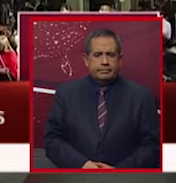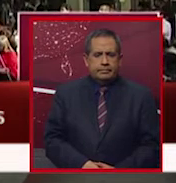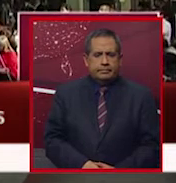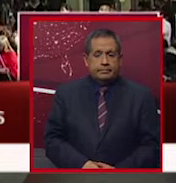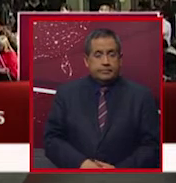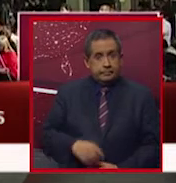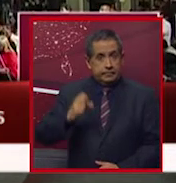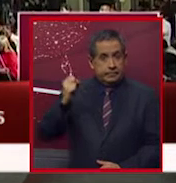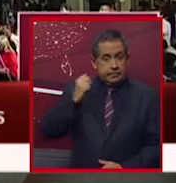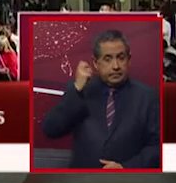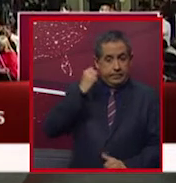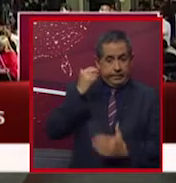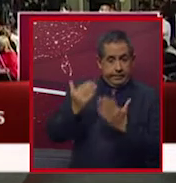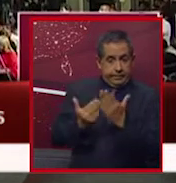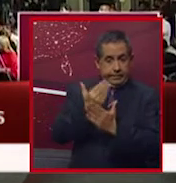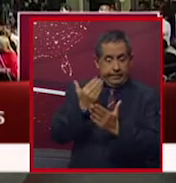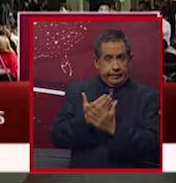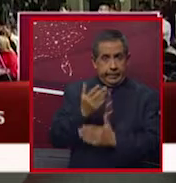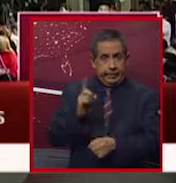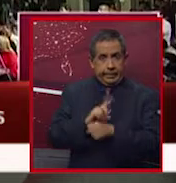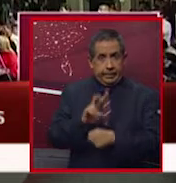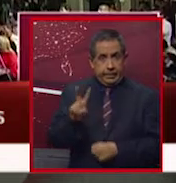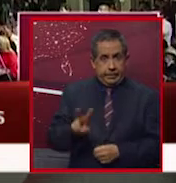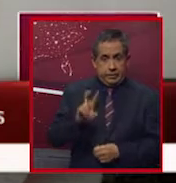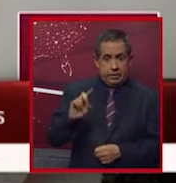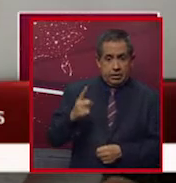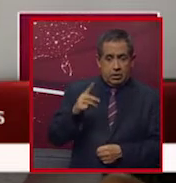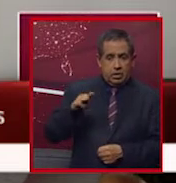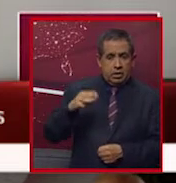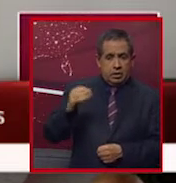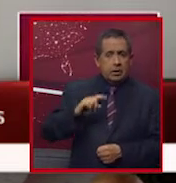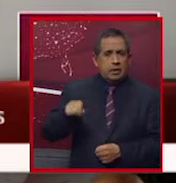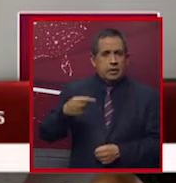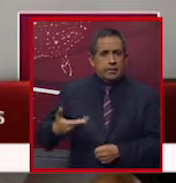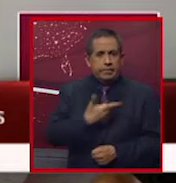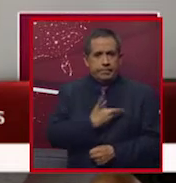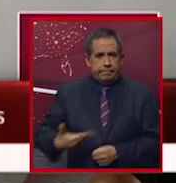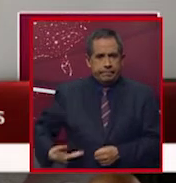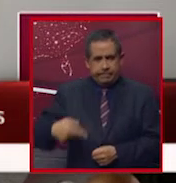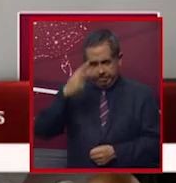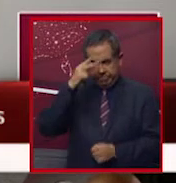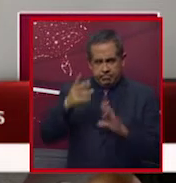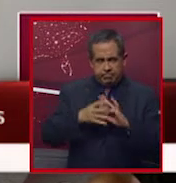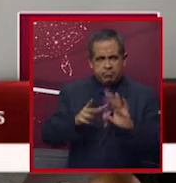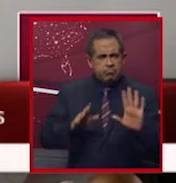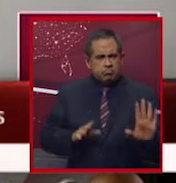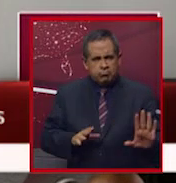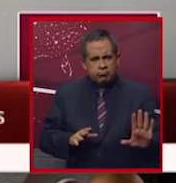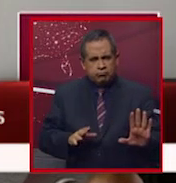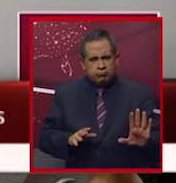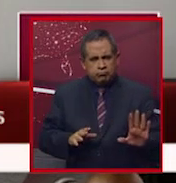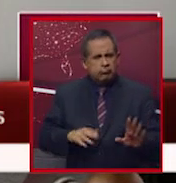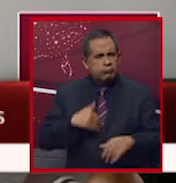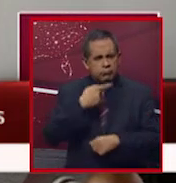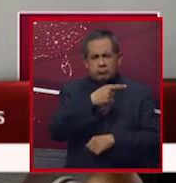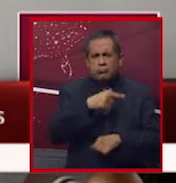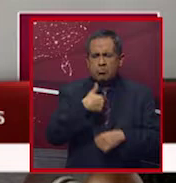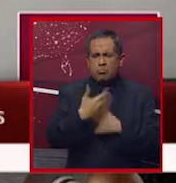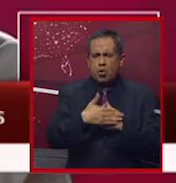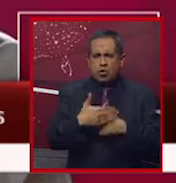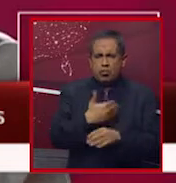Durante su conferencia matutina este viernes 31 de mayo, el presidente mexicano se dijo confiado en una